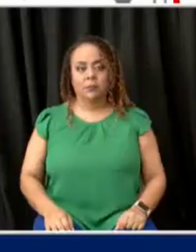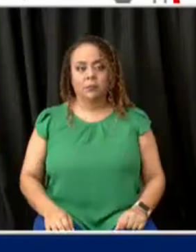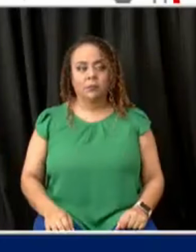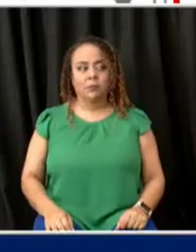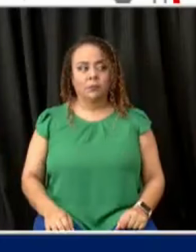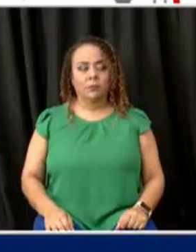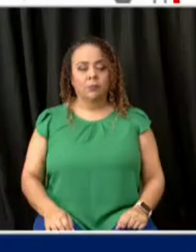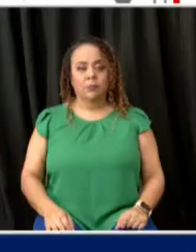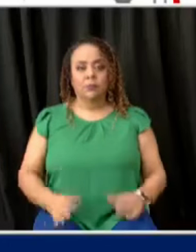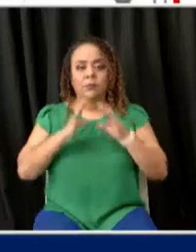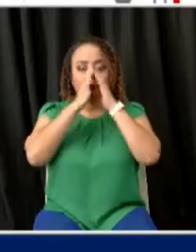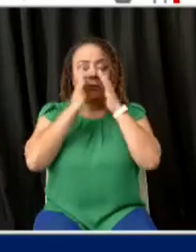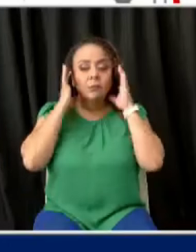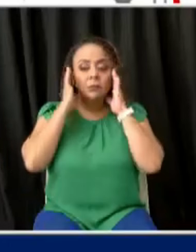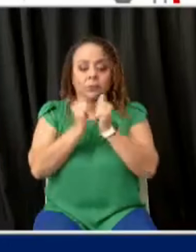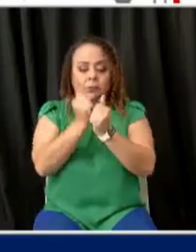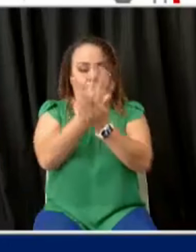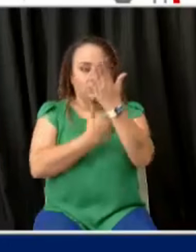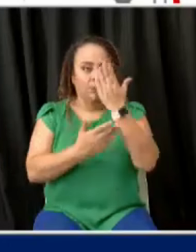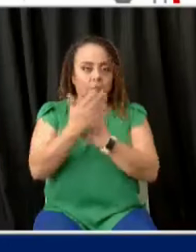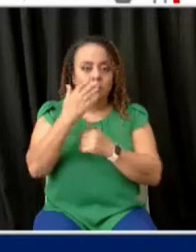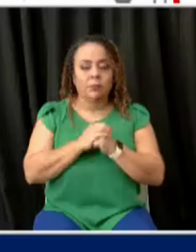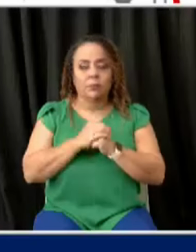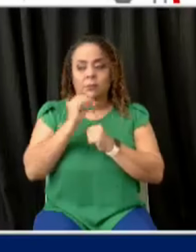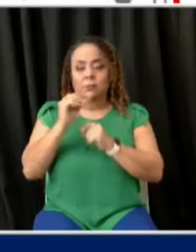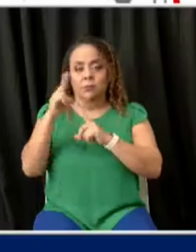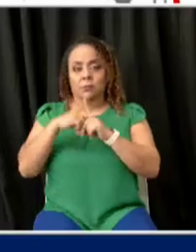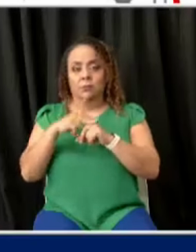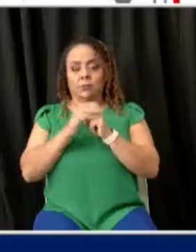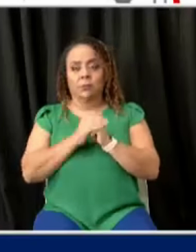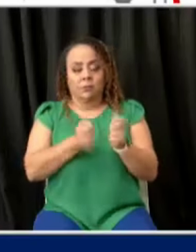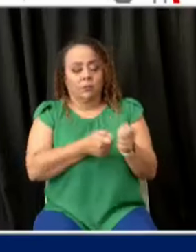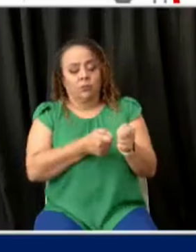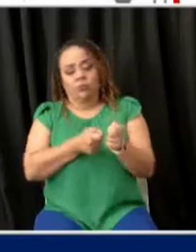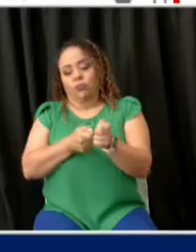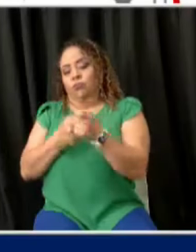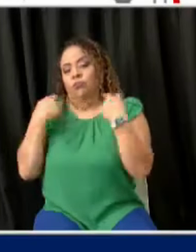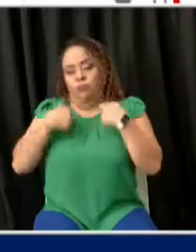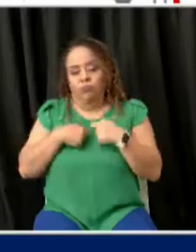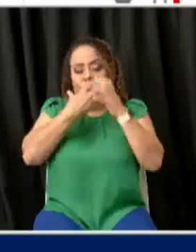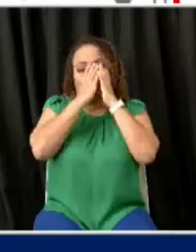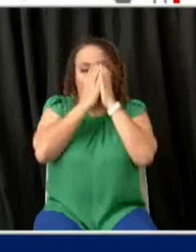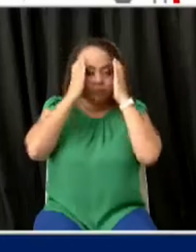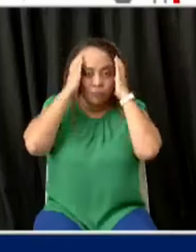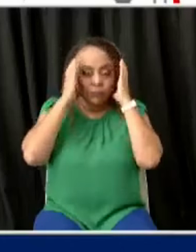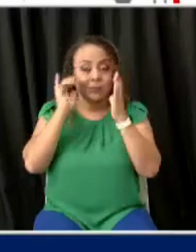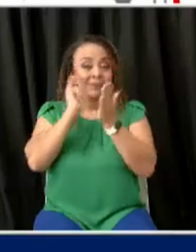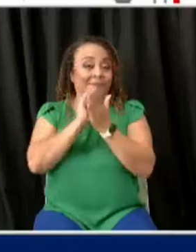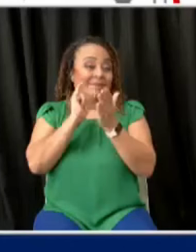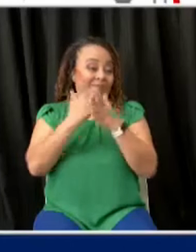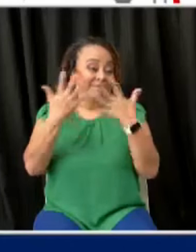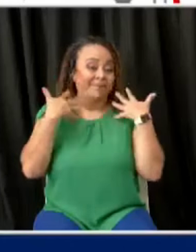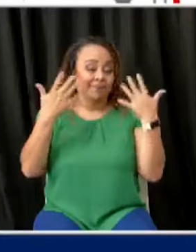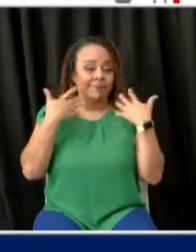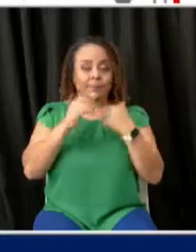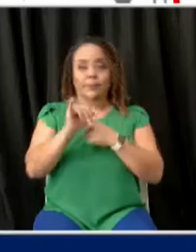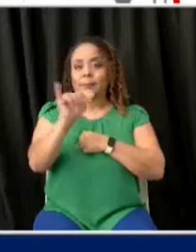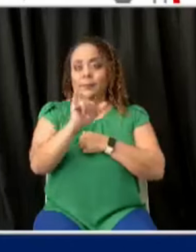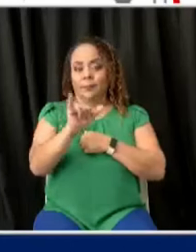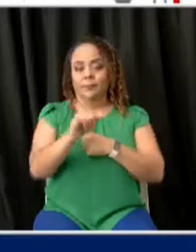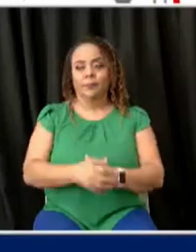máscara, con guantes, o si está aplicando plaguicidas, cubierto ese calor,